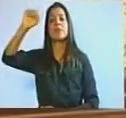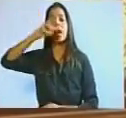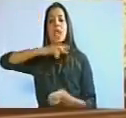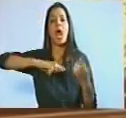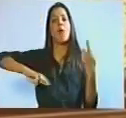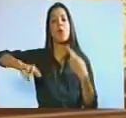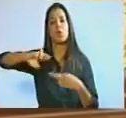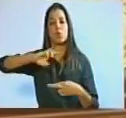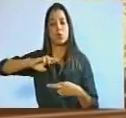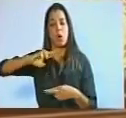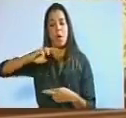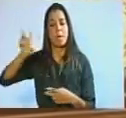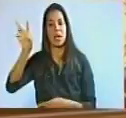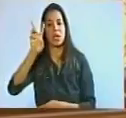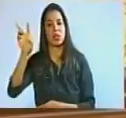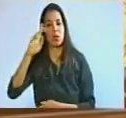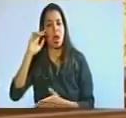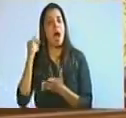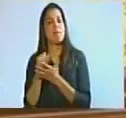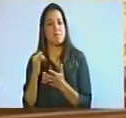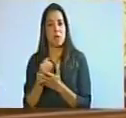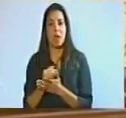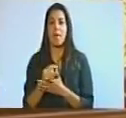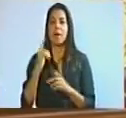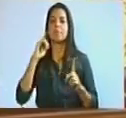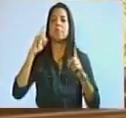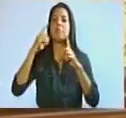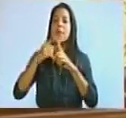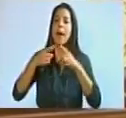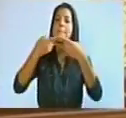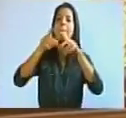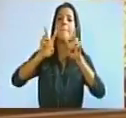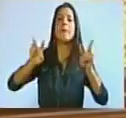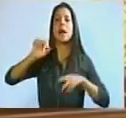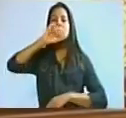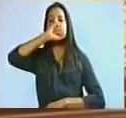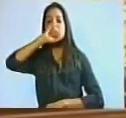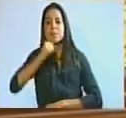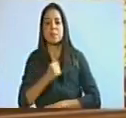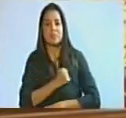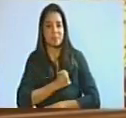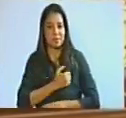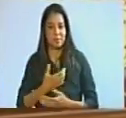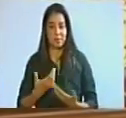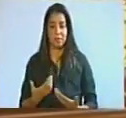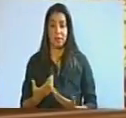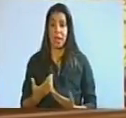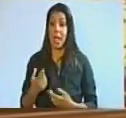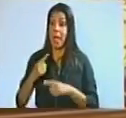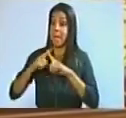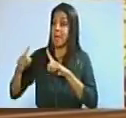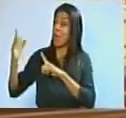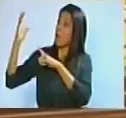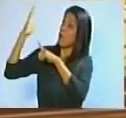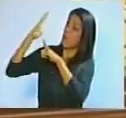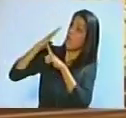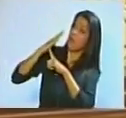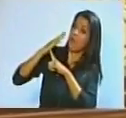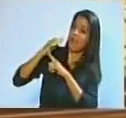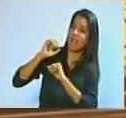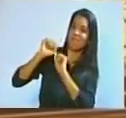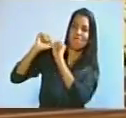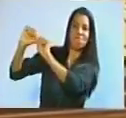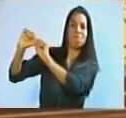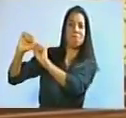proceso constituyente reafirma lo que somos, un pueblo de paz, pero que no nos dejaremos someter por ningún